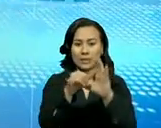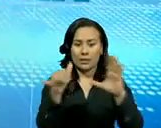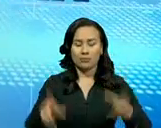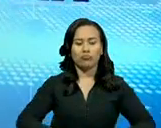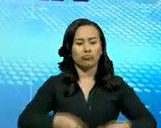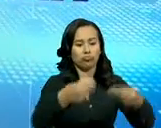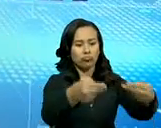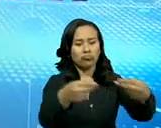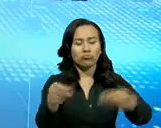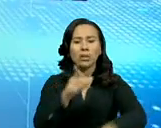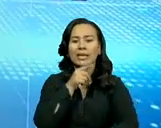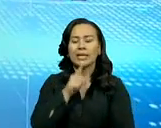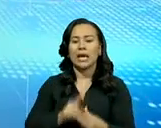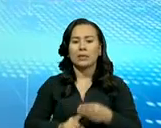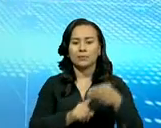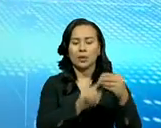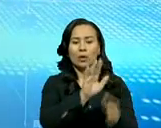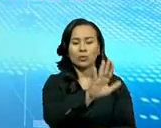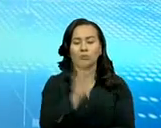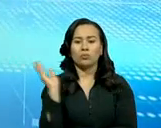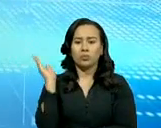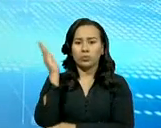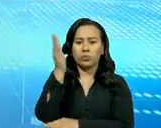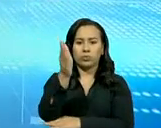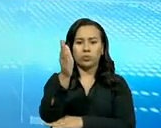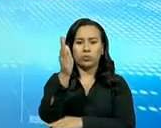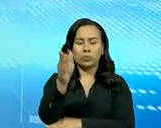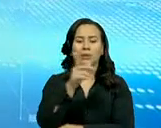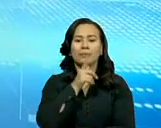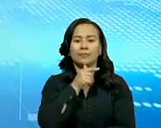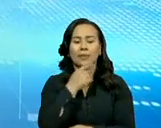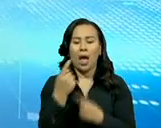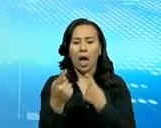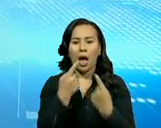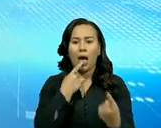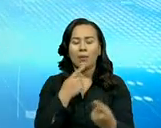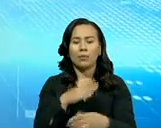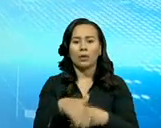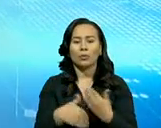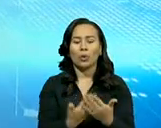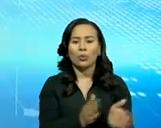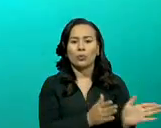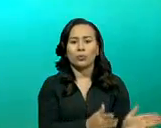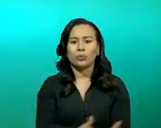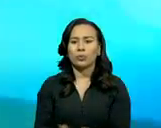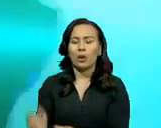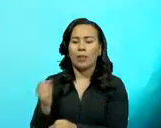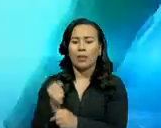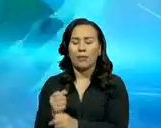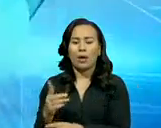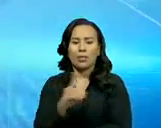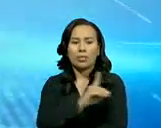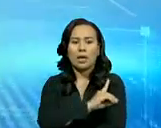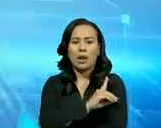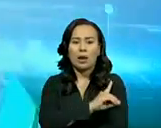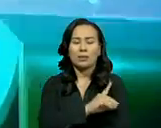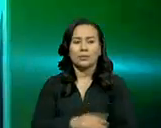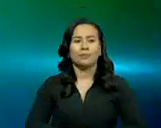La principal de esta entidad presenció el evento y en su intervención destacó la eficiencia de la delegación provincial.